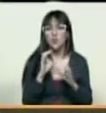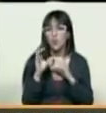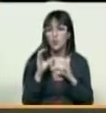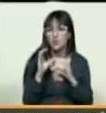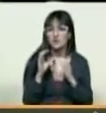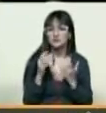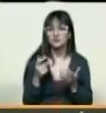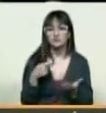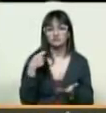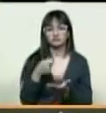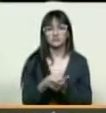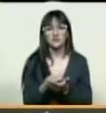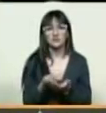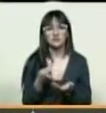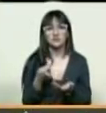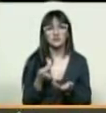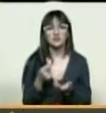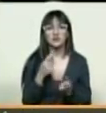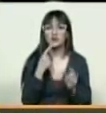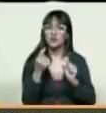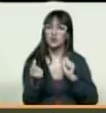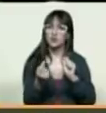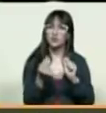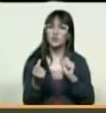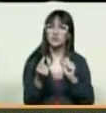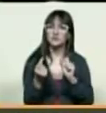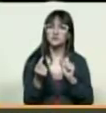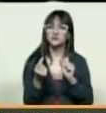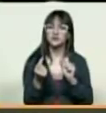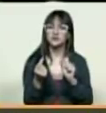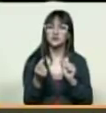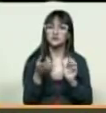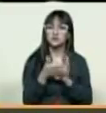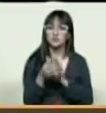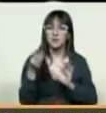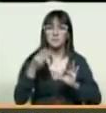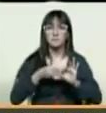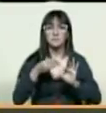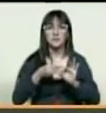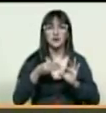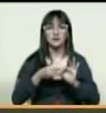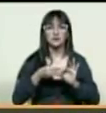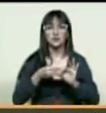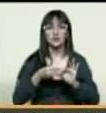específicamente financieros para conversar del criptoactivo el Petro.